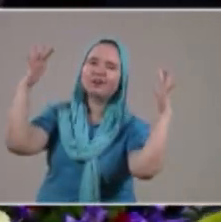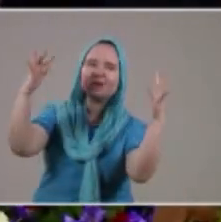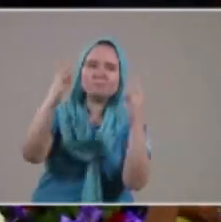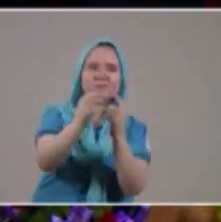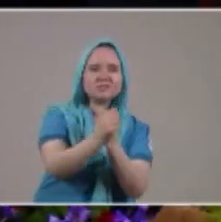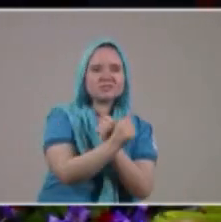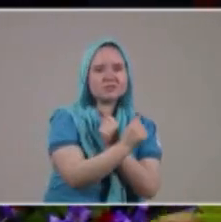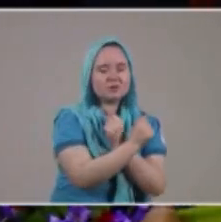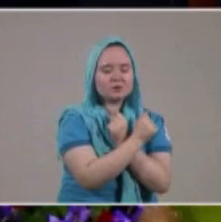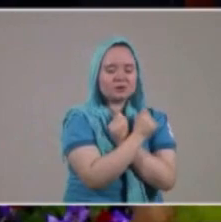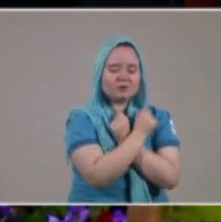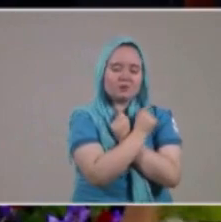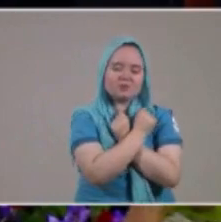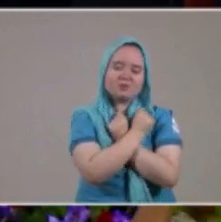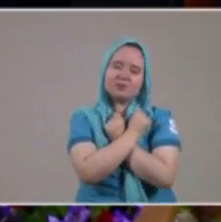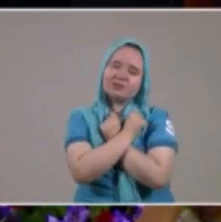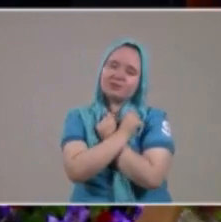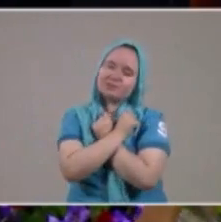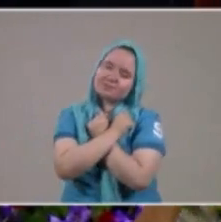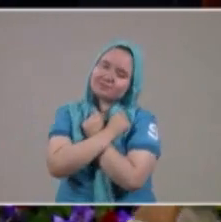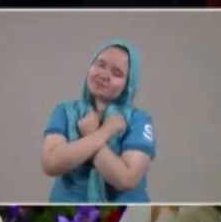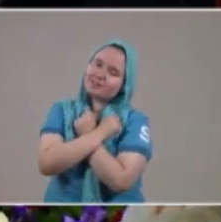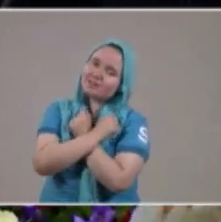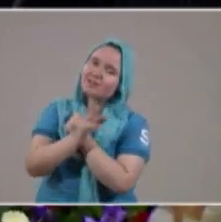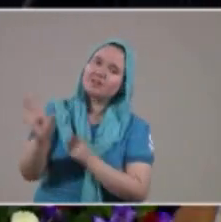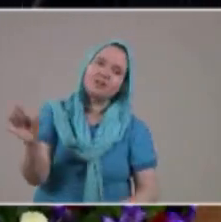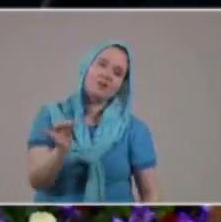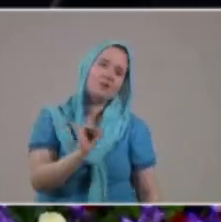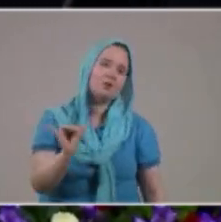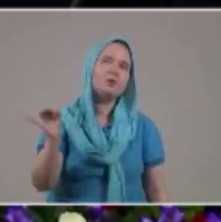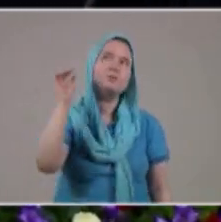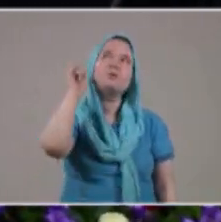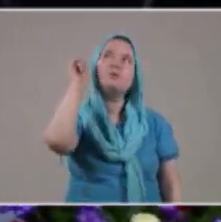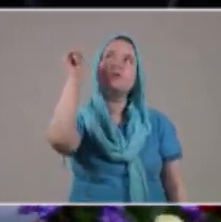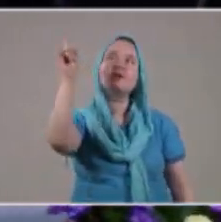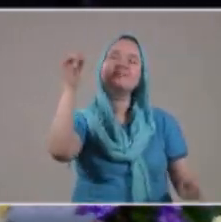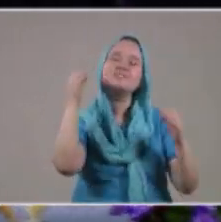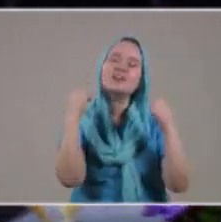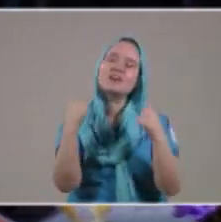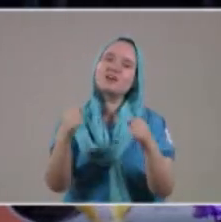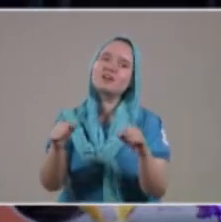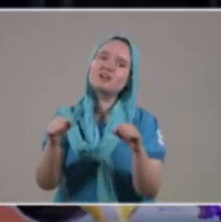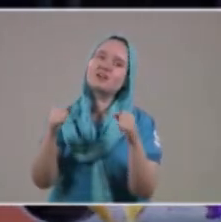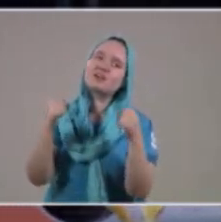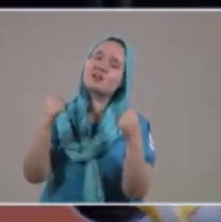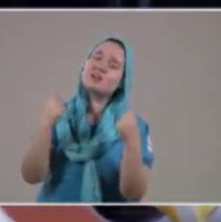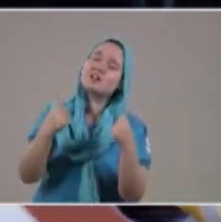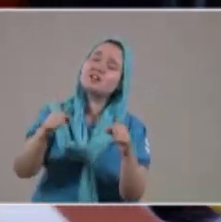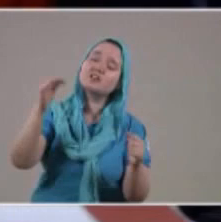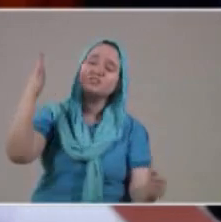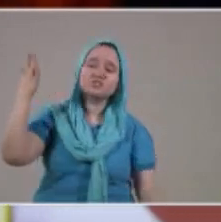Glorioso Dios. Si hay alguien más que va a aceptar a Jesús, véngase para acá.